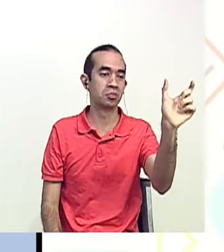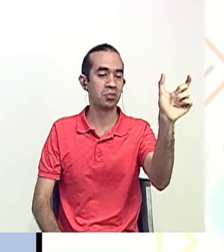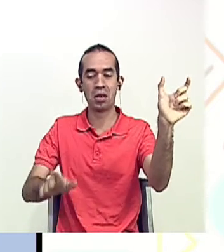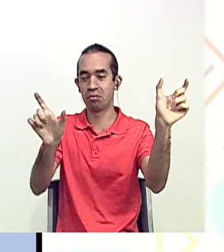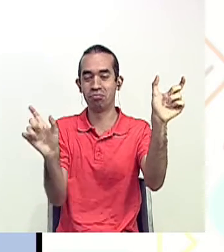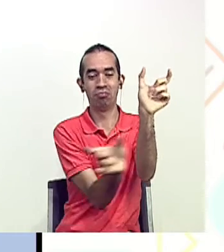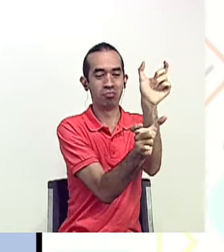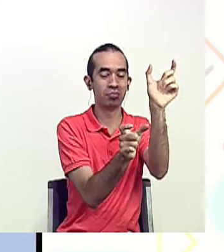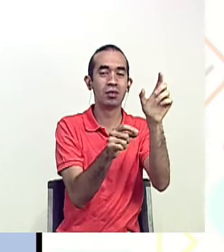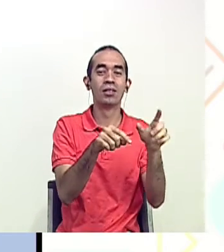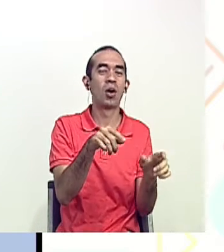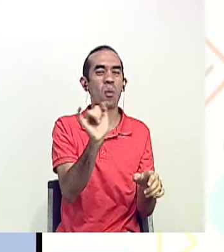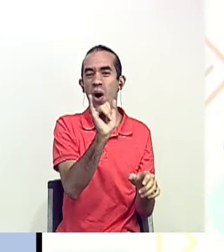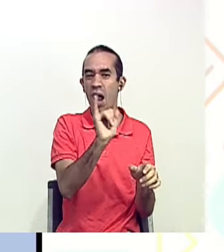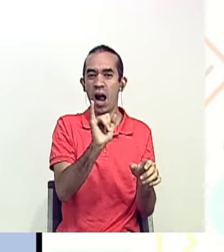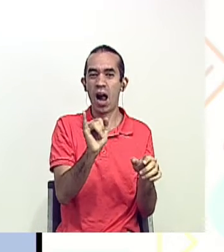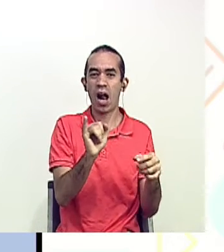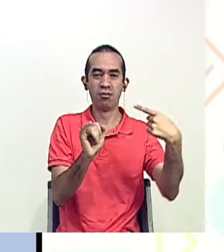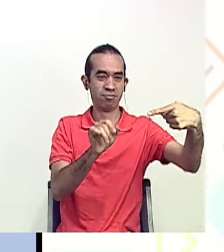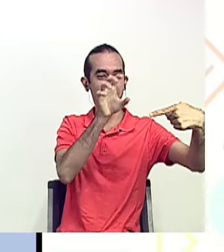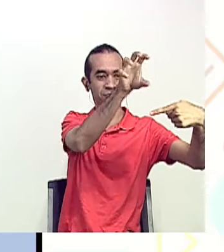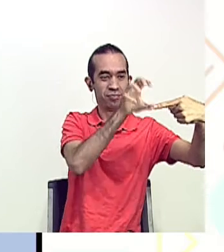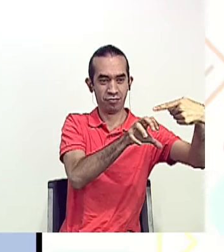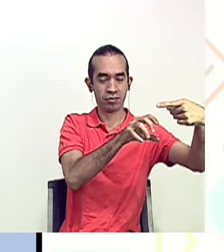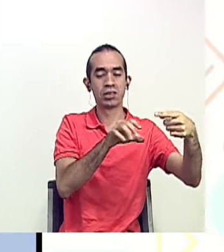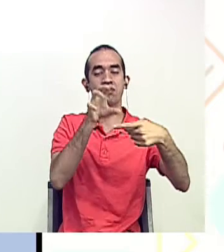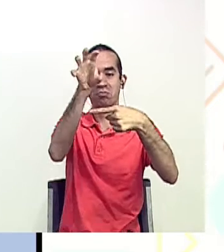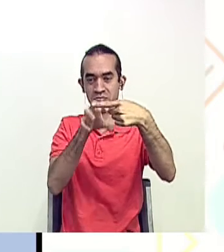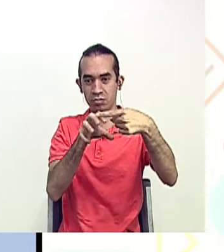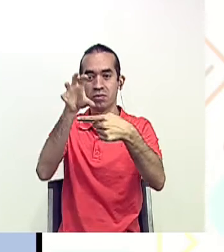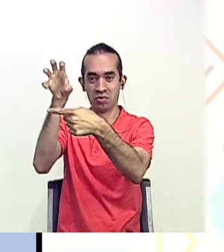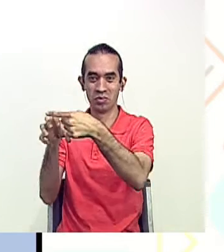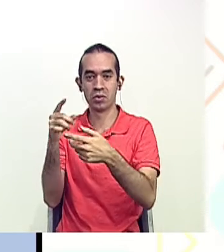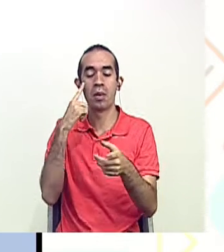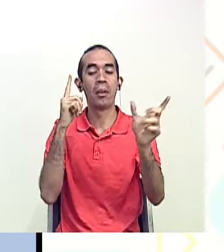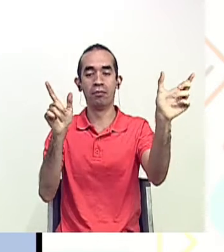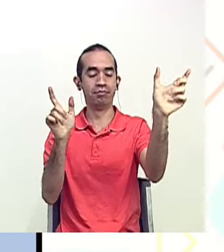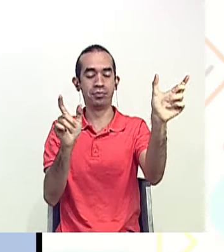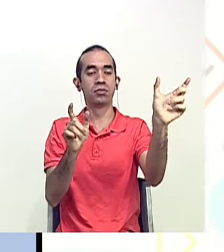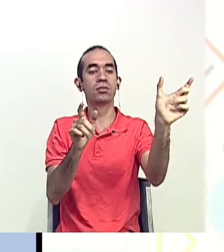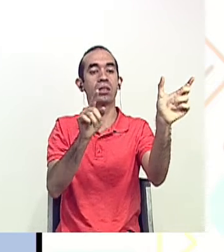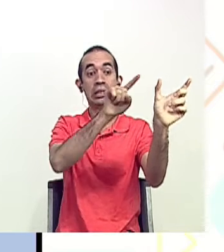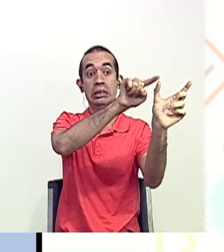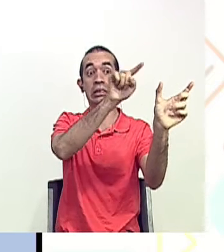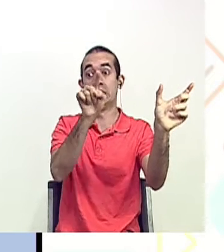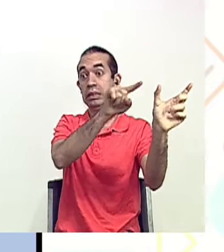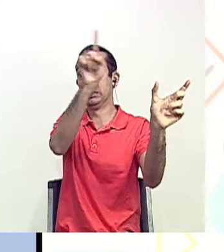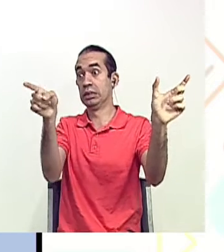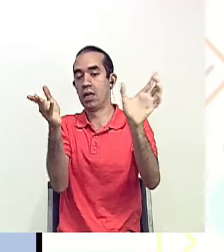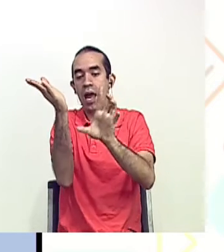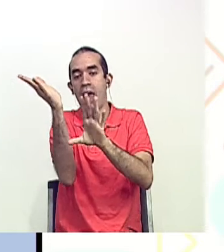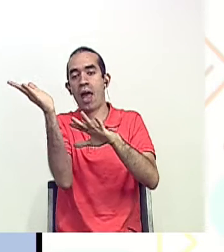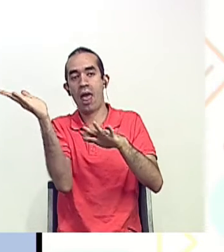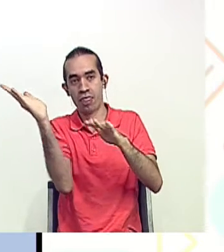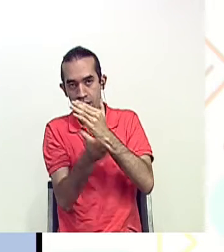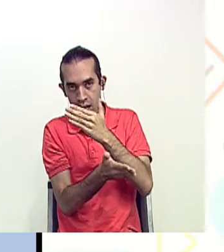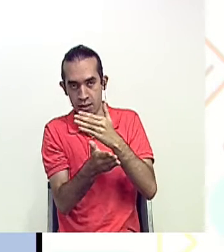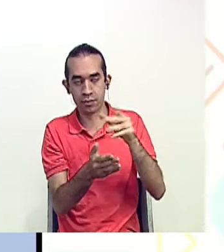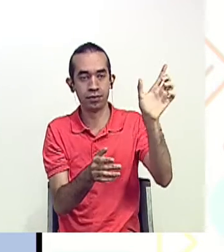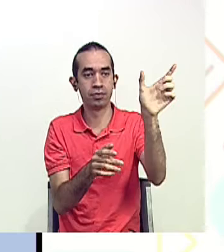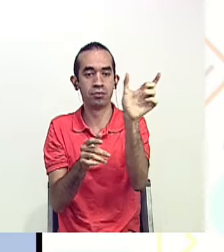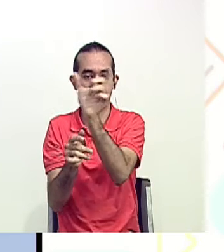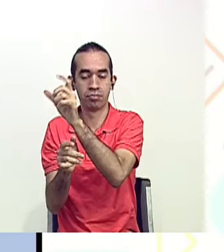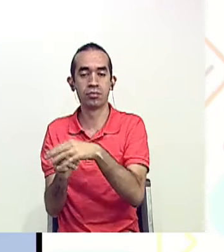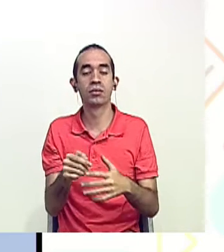término. Recordemos que al dividir, dividimos los coeficientes y los factores literales